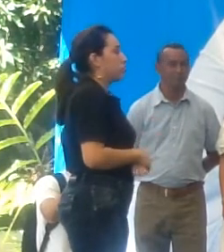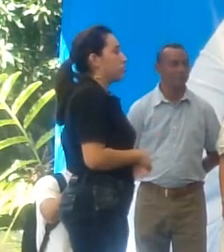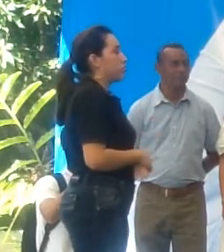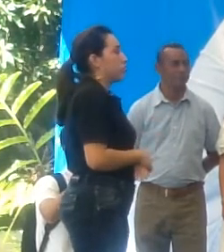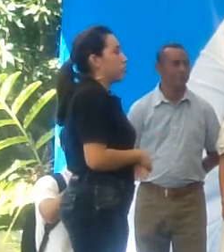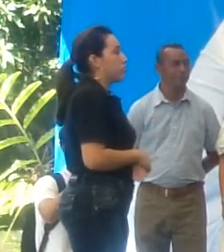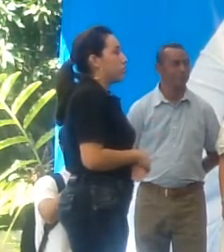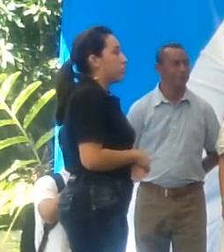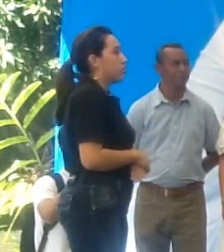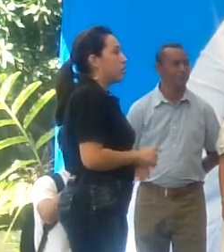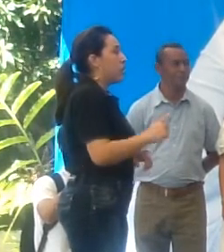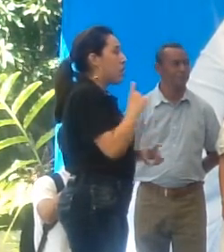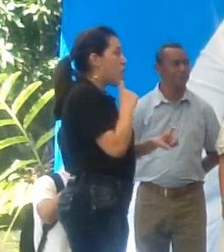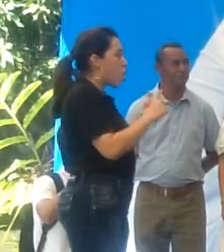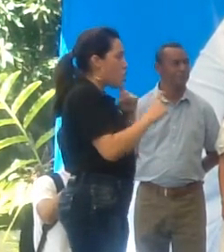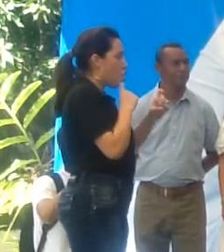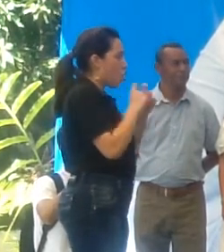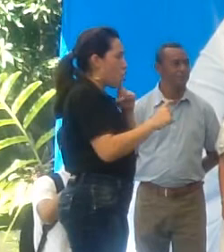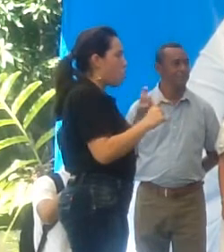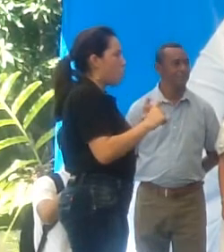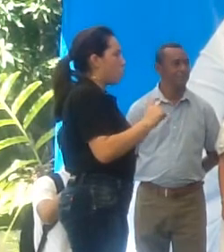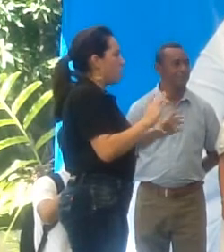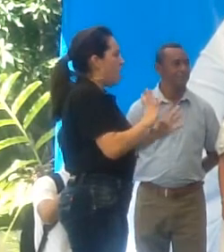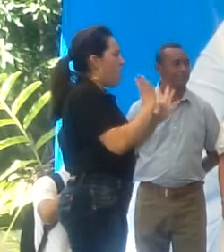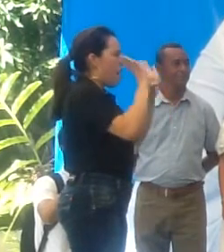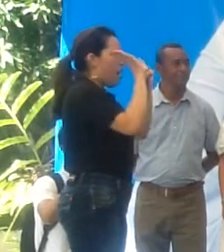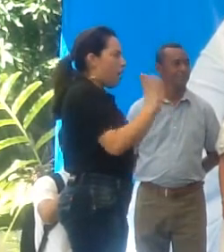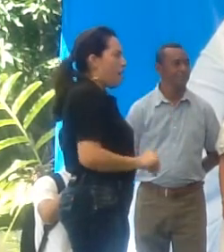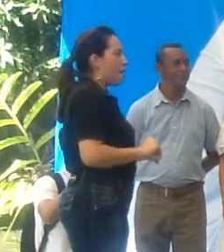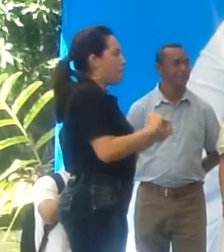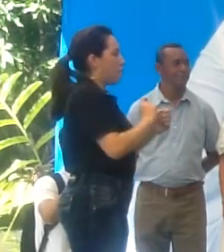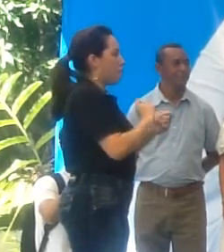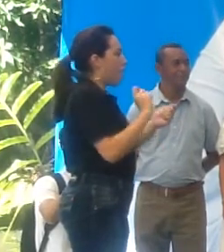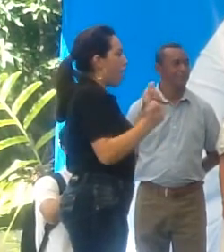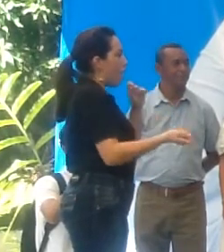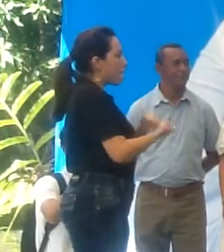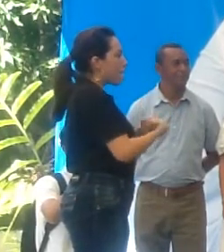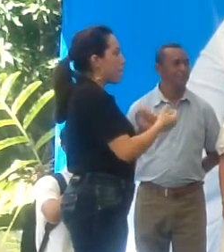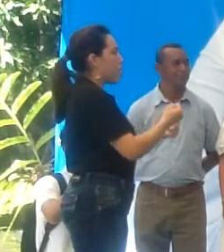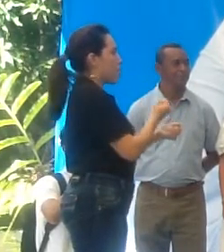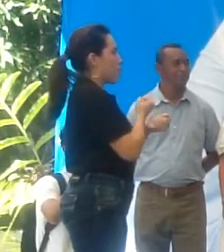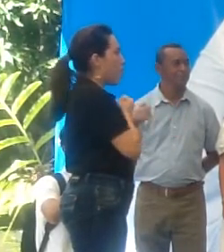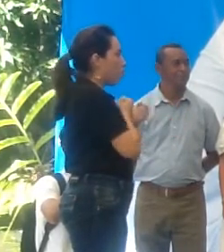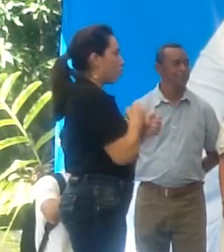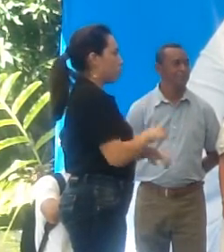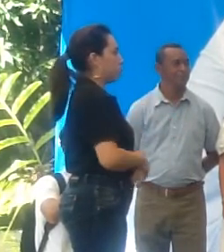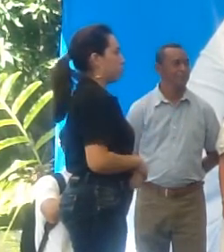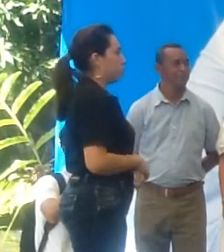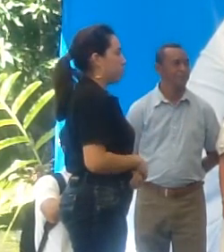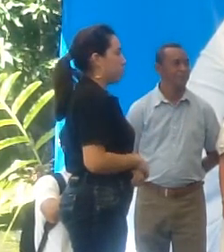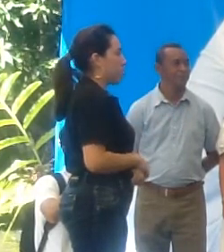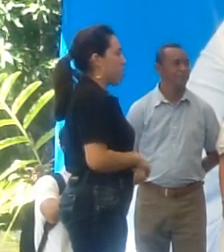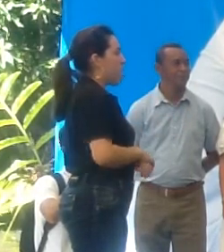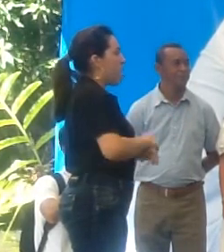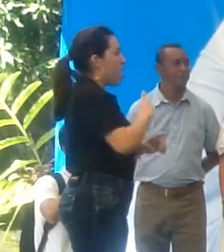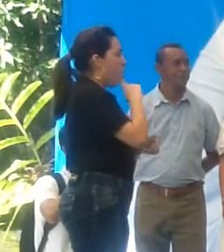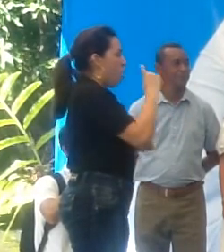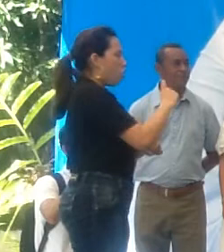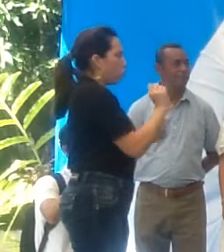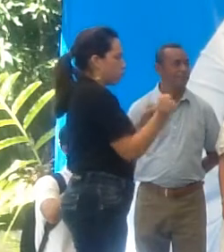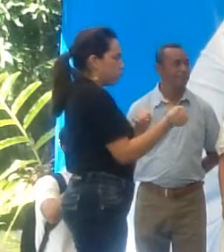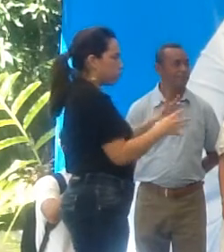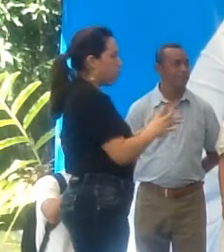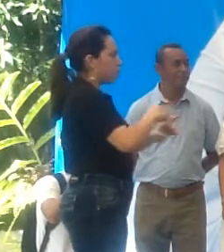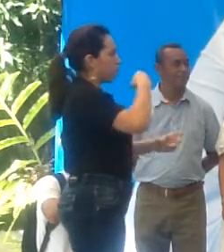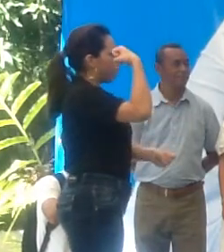a que el odio sea derrotado por amor, a que el odio sea derrotado por trabajo, a